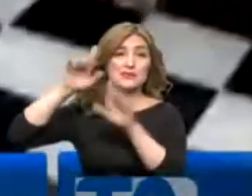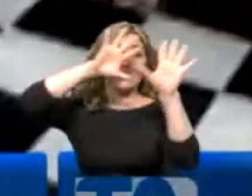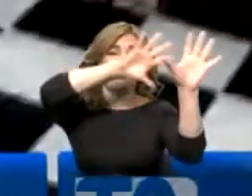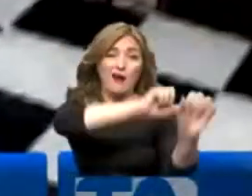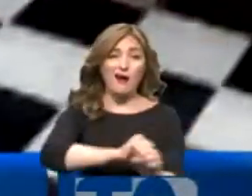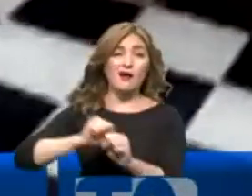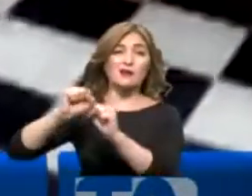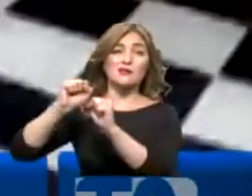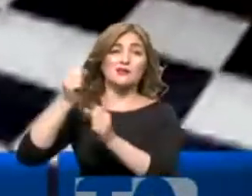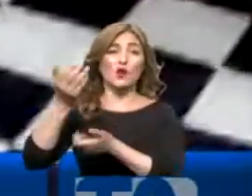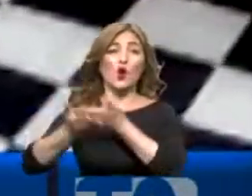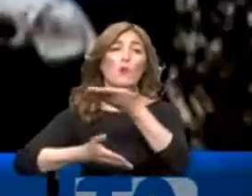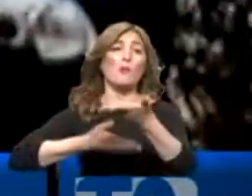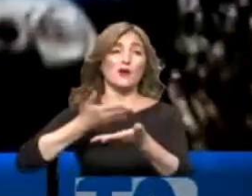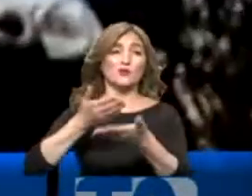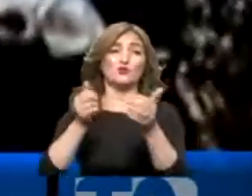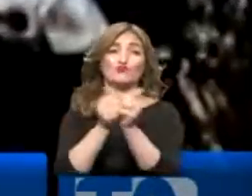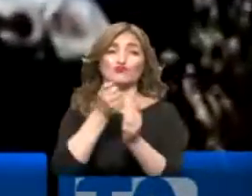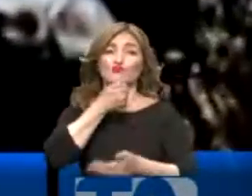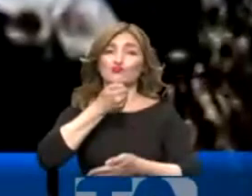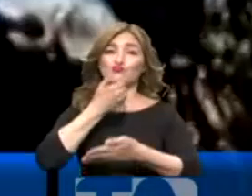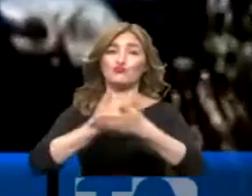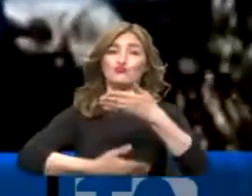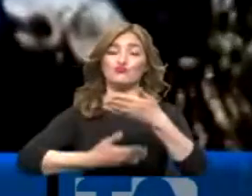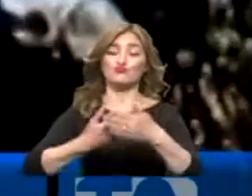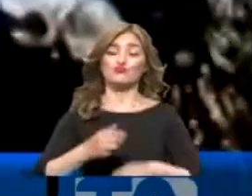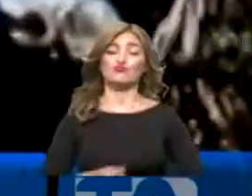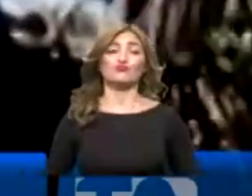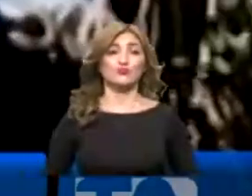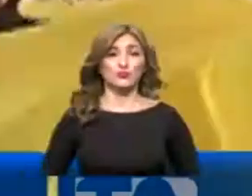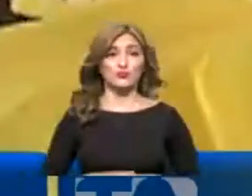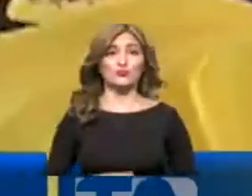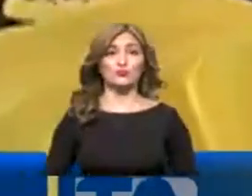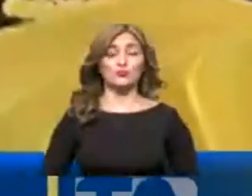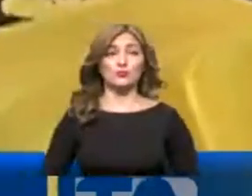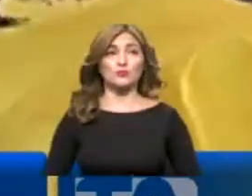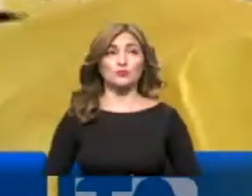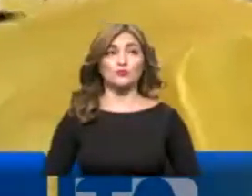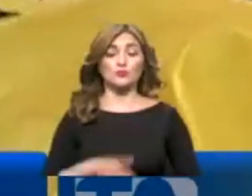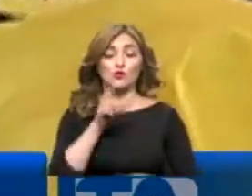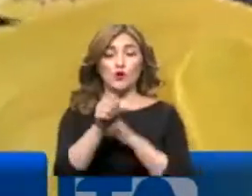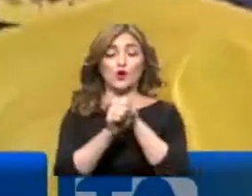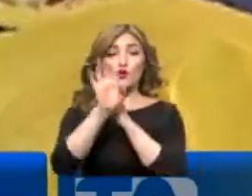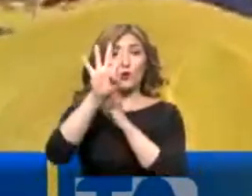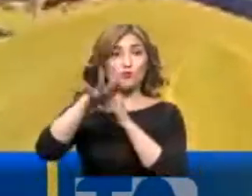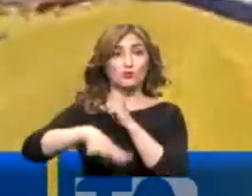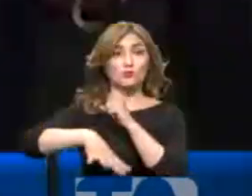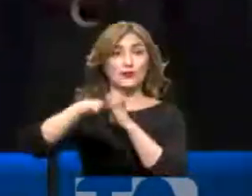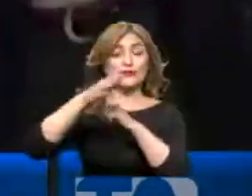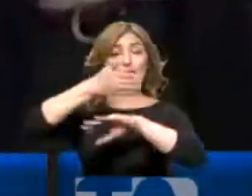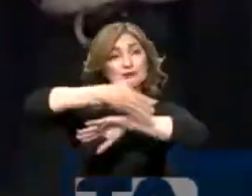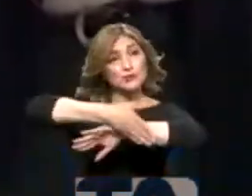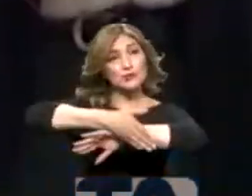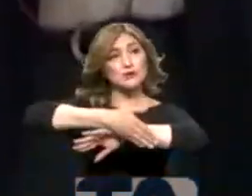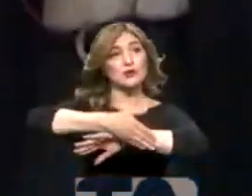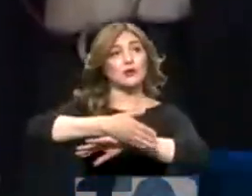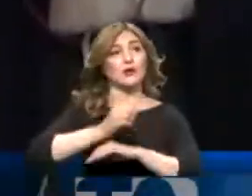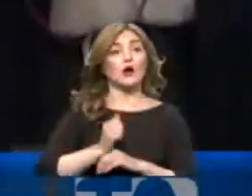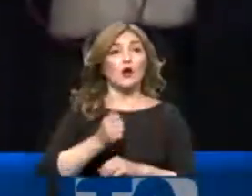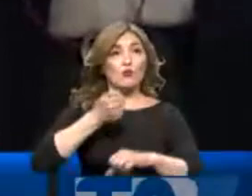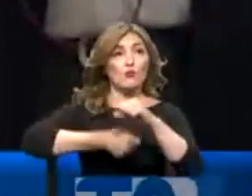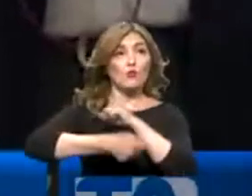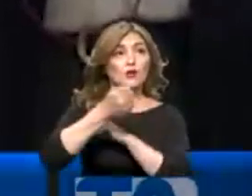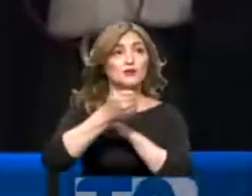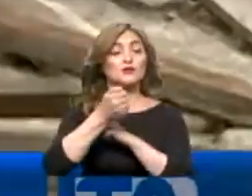posterior asesinato del equipo periodístico de Diario El Comercio y un año y cuatro meses después del asesinato de